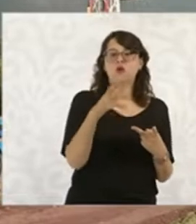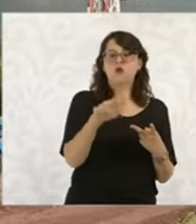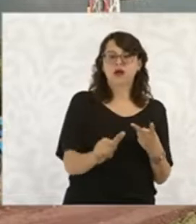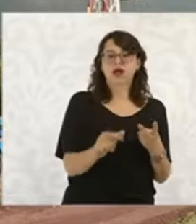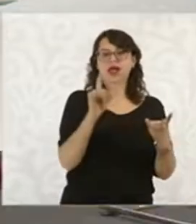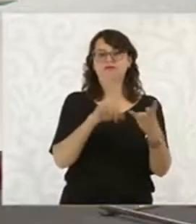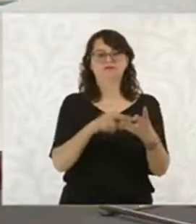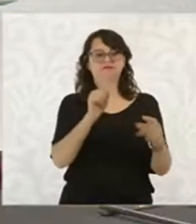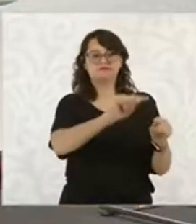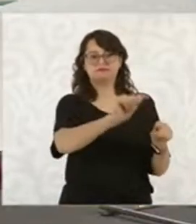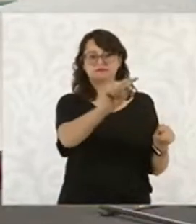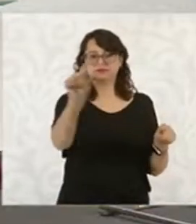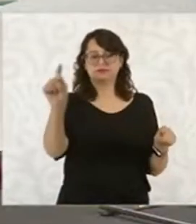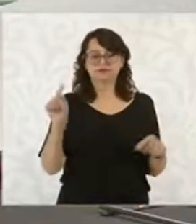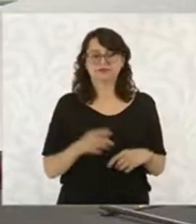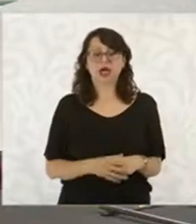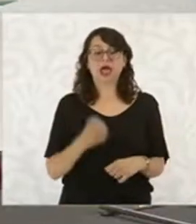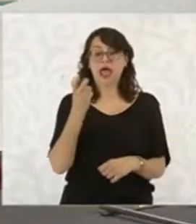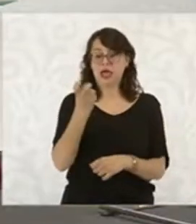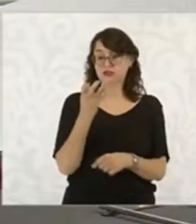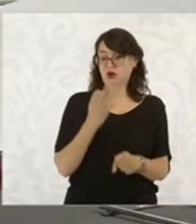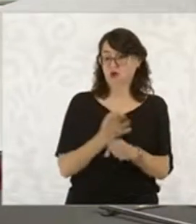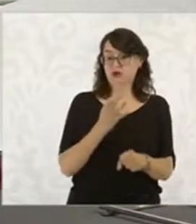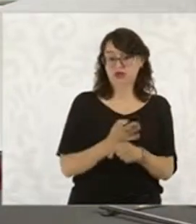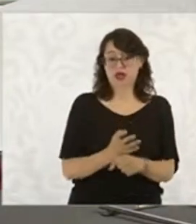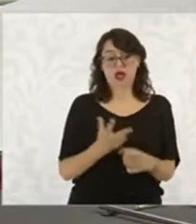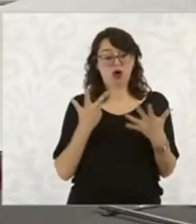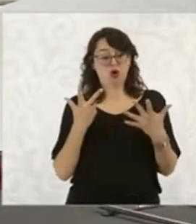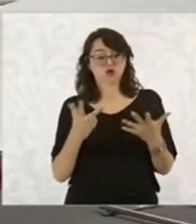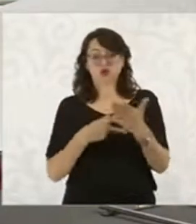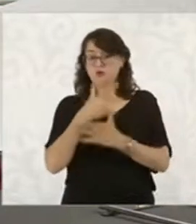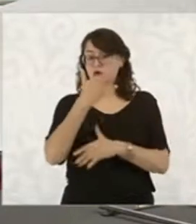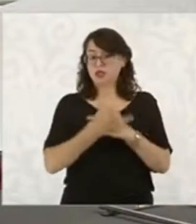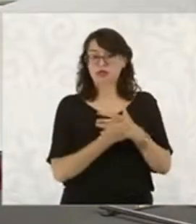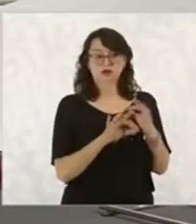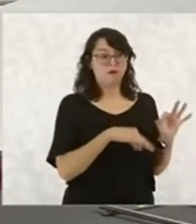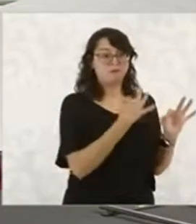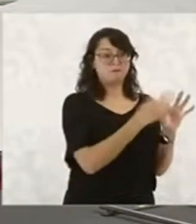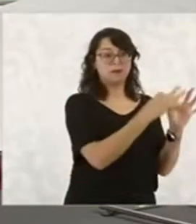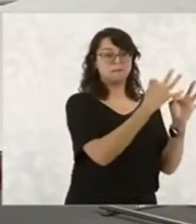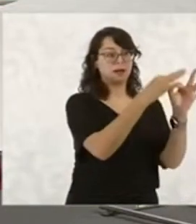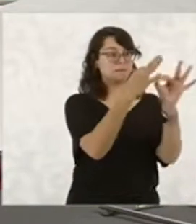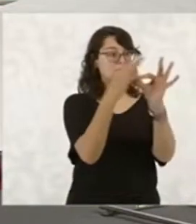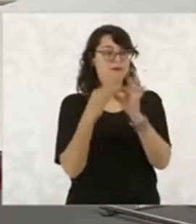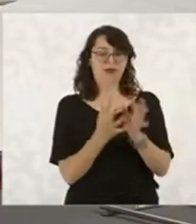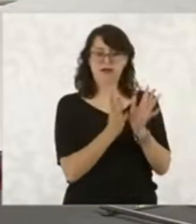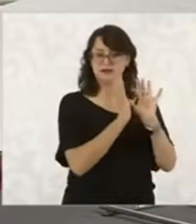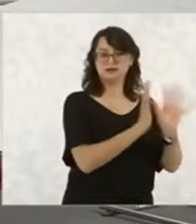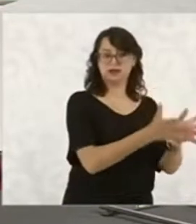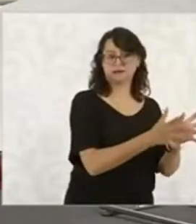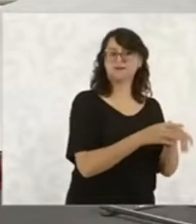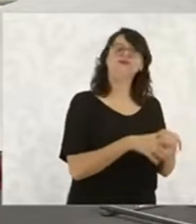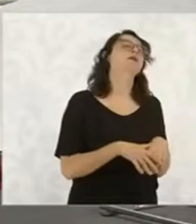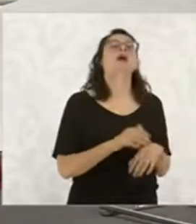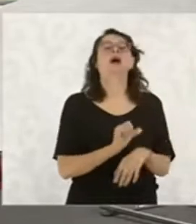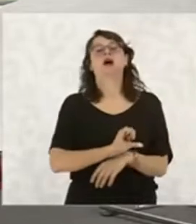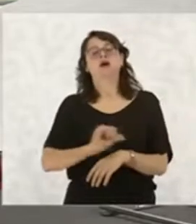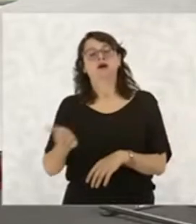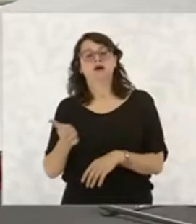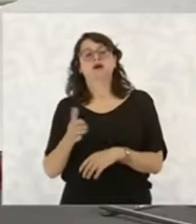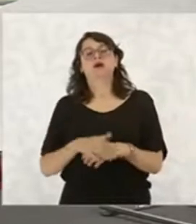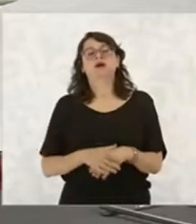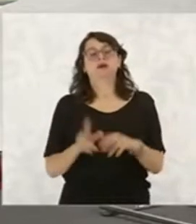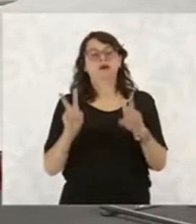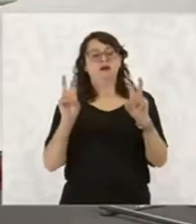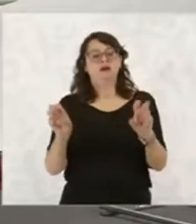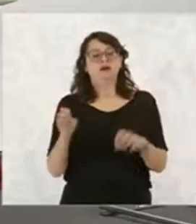Estos son los 8 pozos que tenemos en operación. En la que sigue mostramos 3 obras que estamos